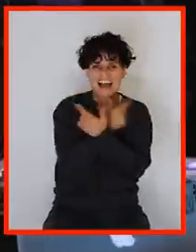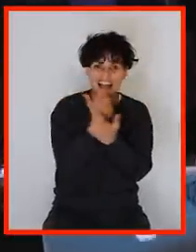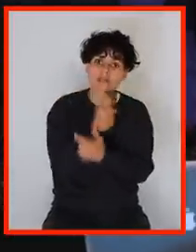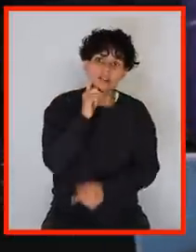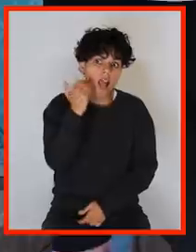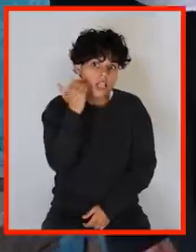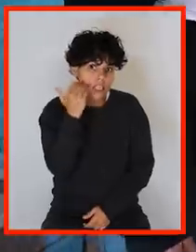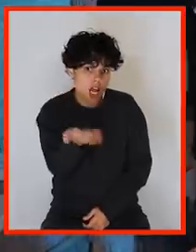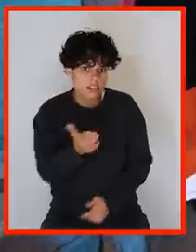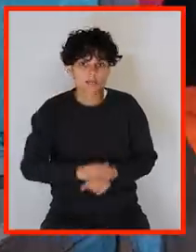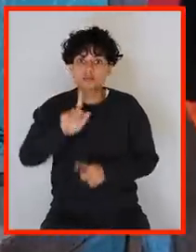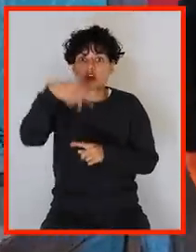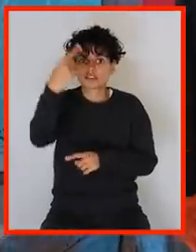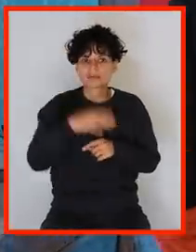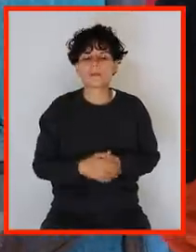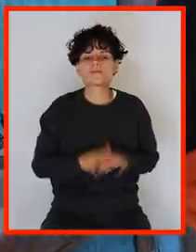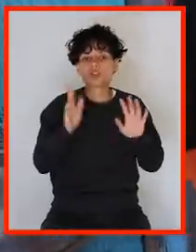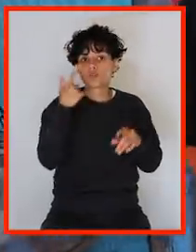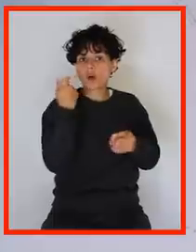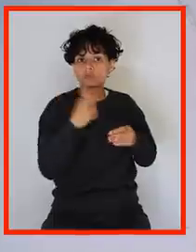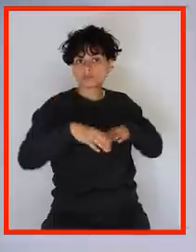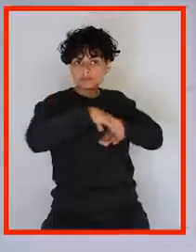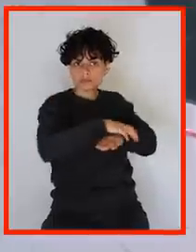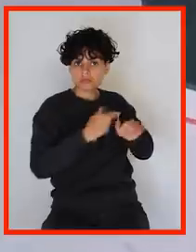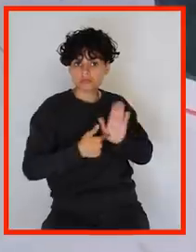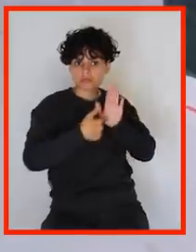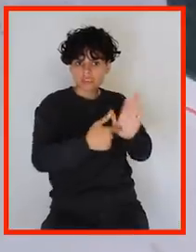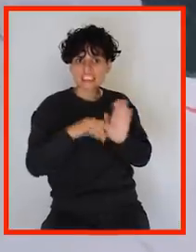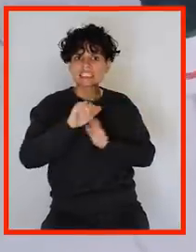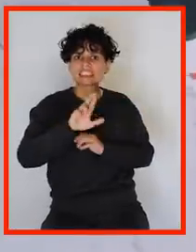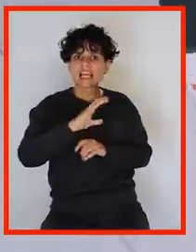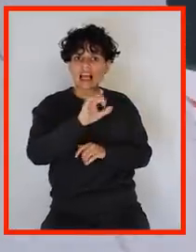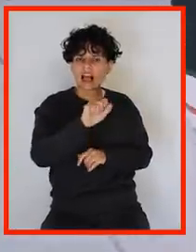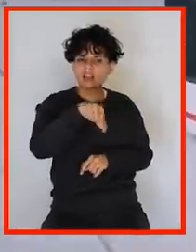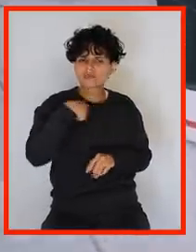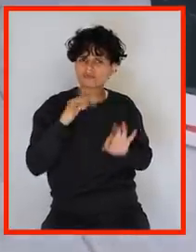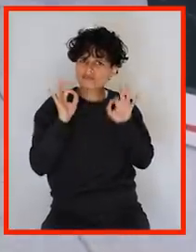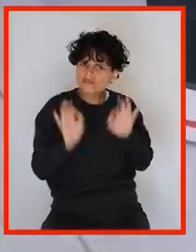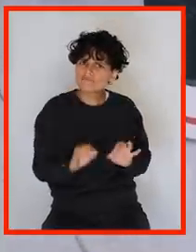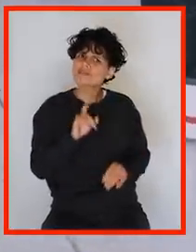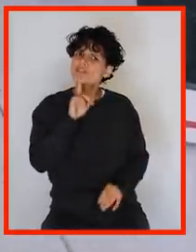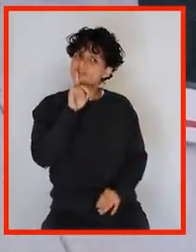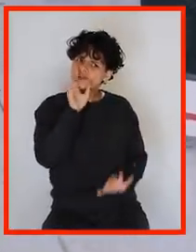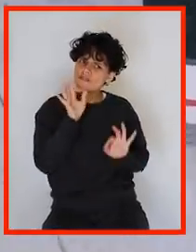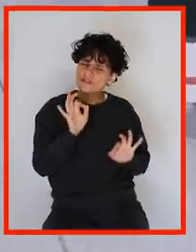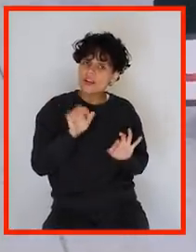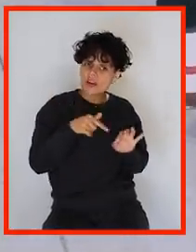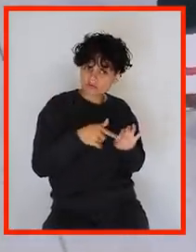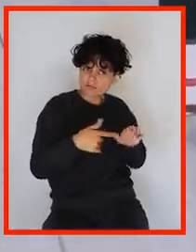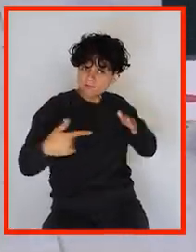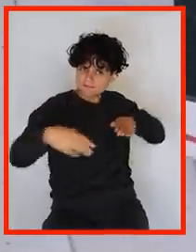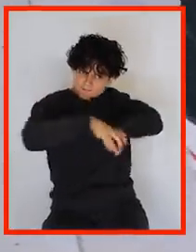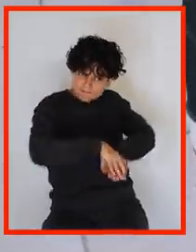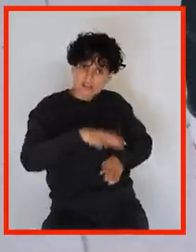Permiso. Estamos a un paso, ¿ah? Yo voy a mostrar aquí. Estos son mis circa de alta gama. ¡Ejo! Estos